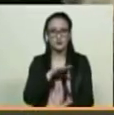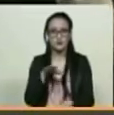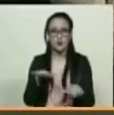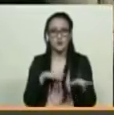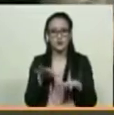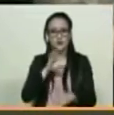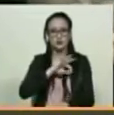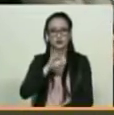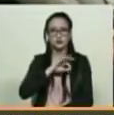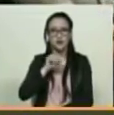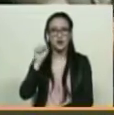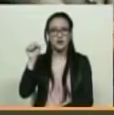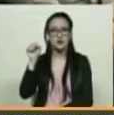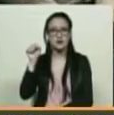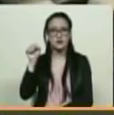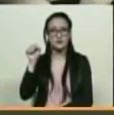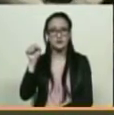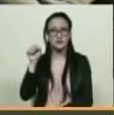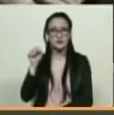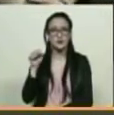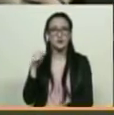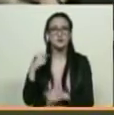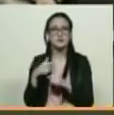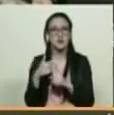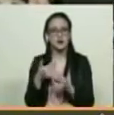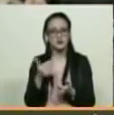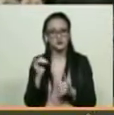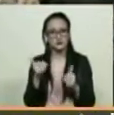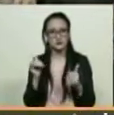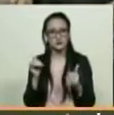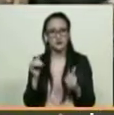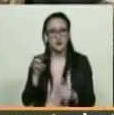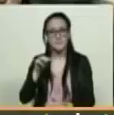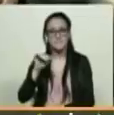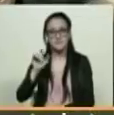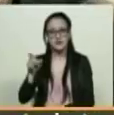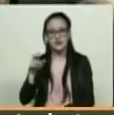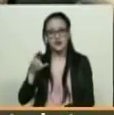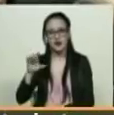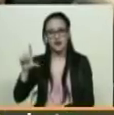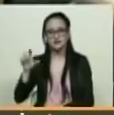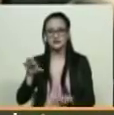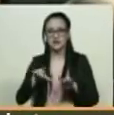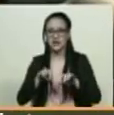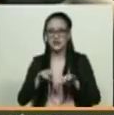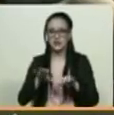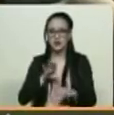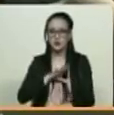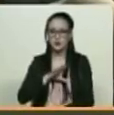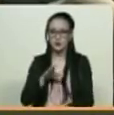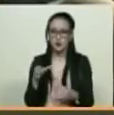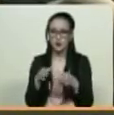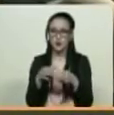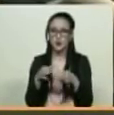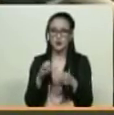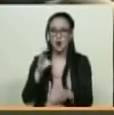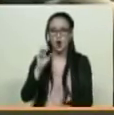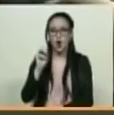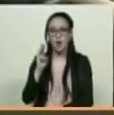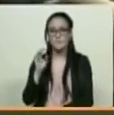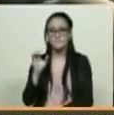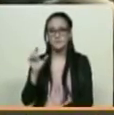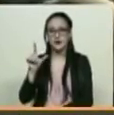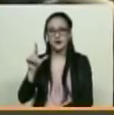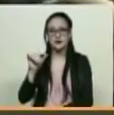Movimiento al Socialismo, Felipe Mujica. También se cuenta con la presencia de Miguel Salazar, el secretario general del partido COPEI, el partido